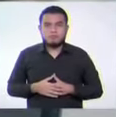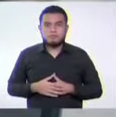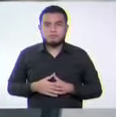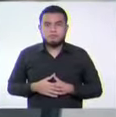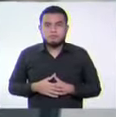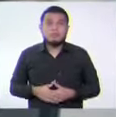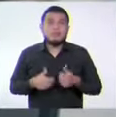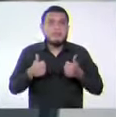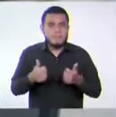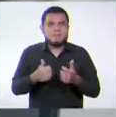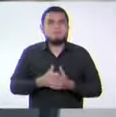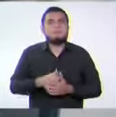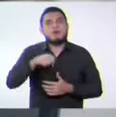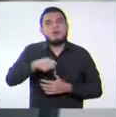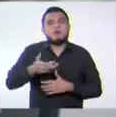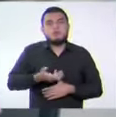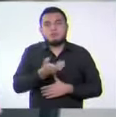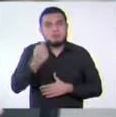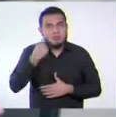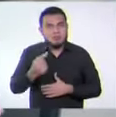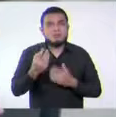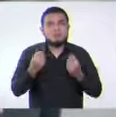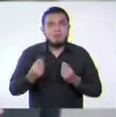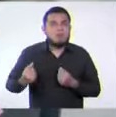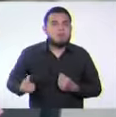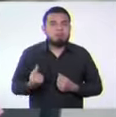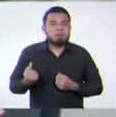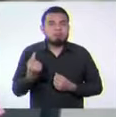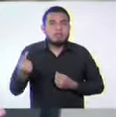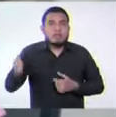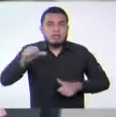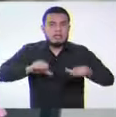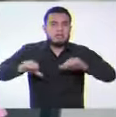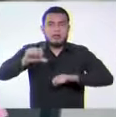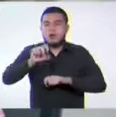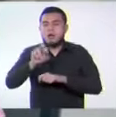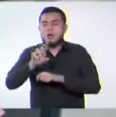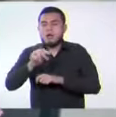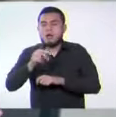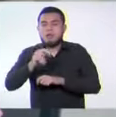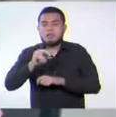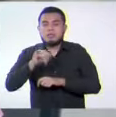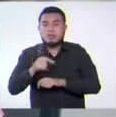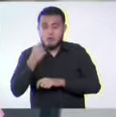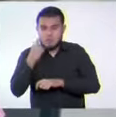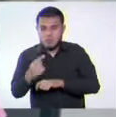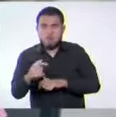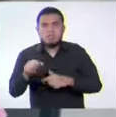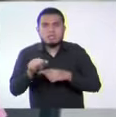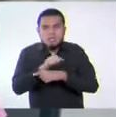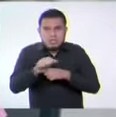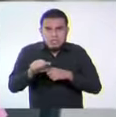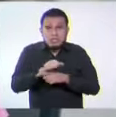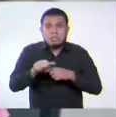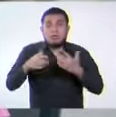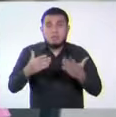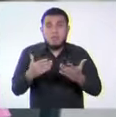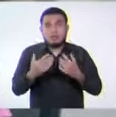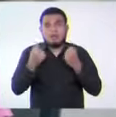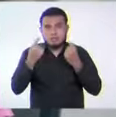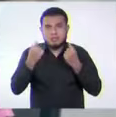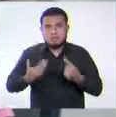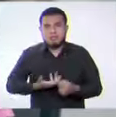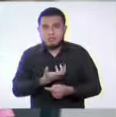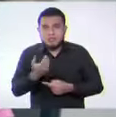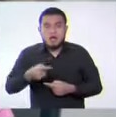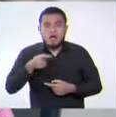Bien, hemos visto cómo fue evolucionando la química orgánica, así que haremos un par de experimentos para comprender a los